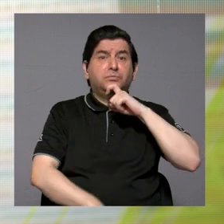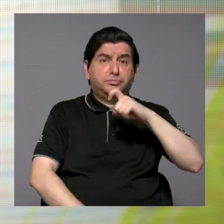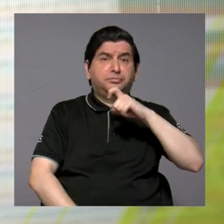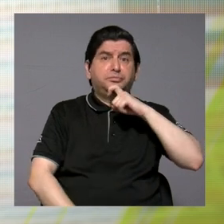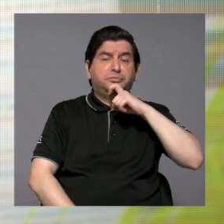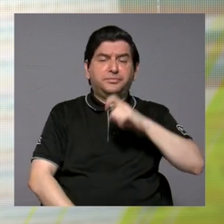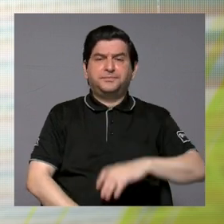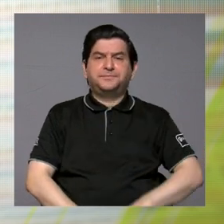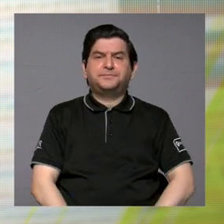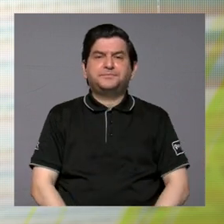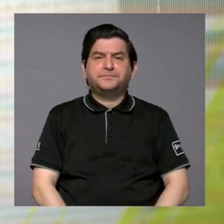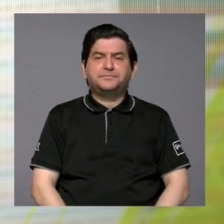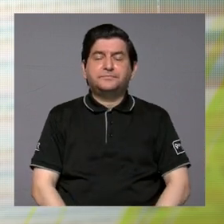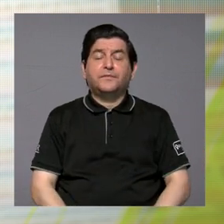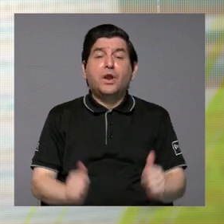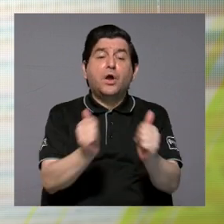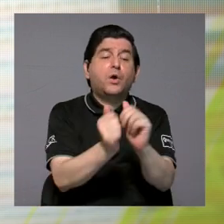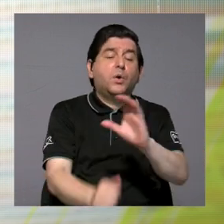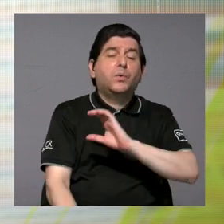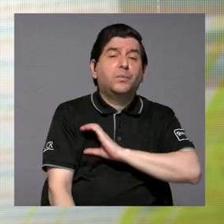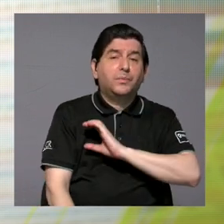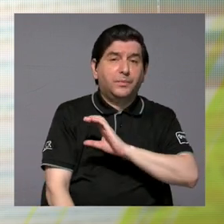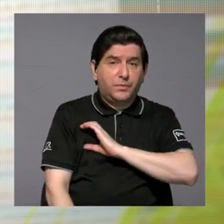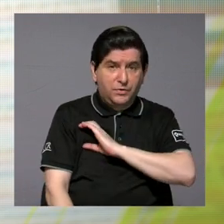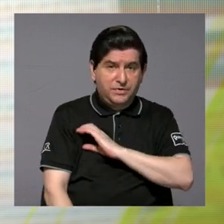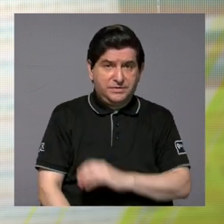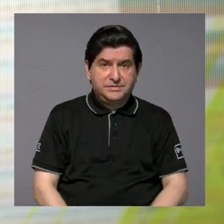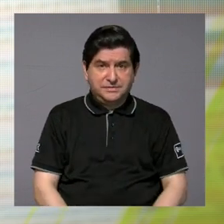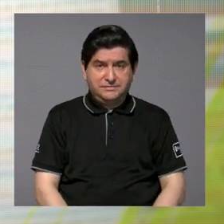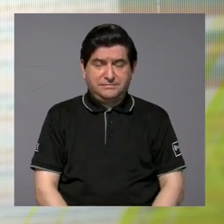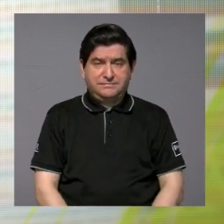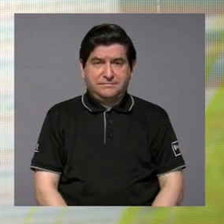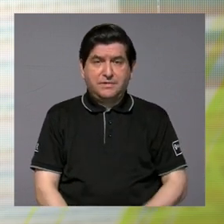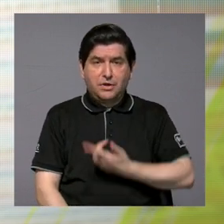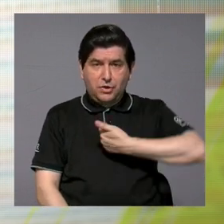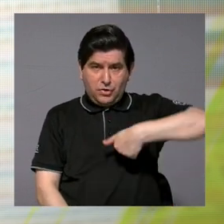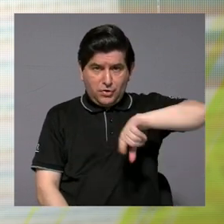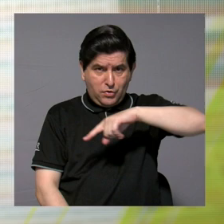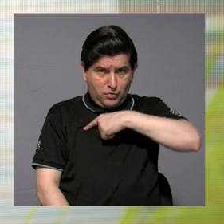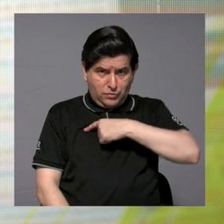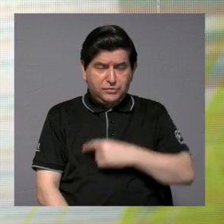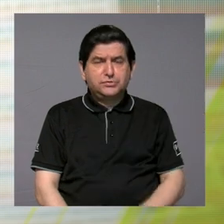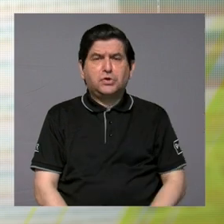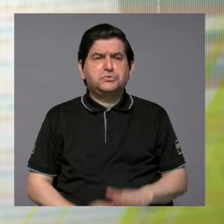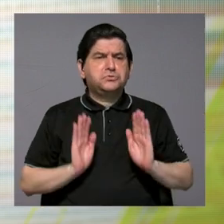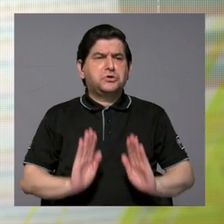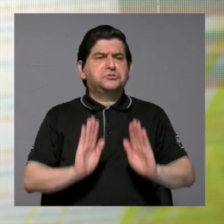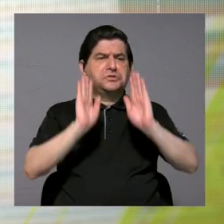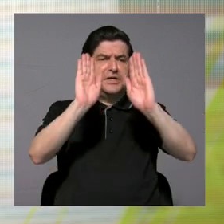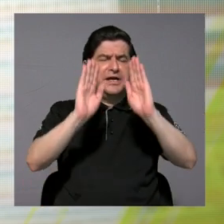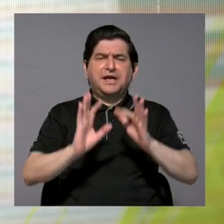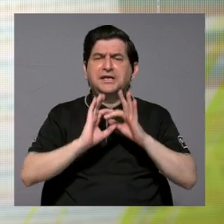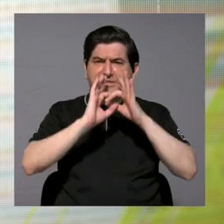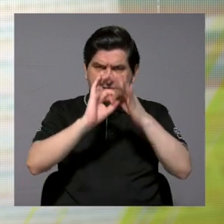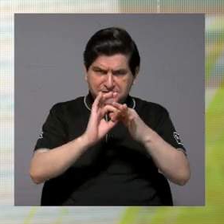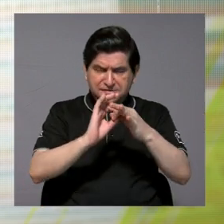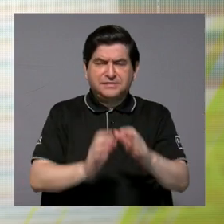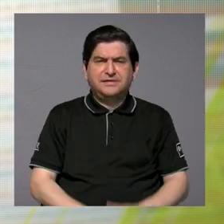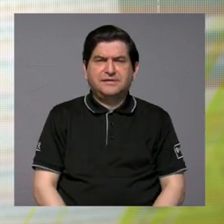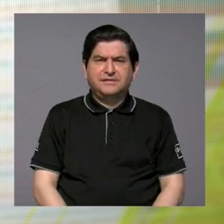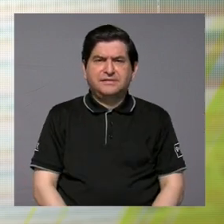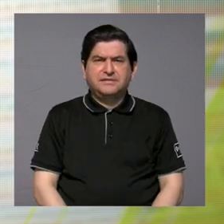eh con la policía eh con la fuerza pública nosotros tenemos una magnífica relación hacemos